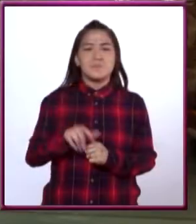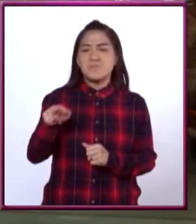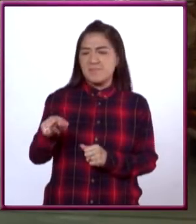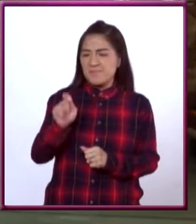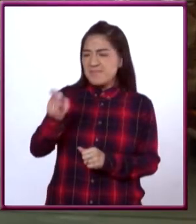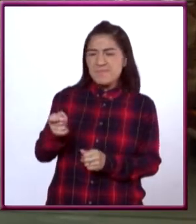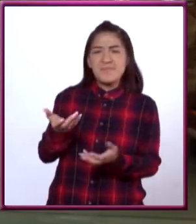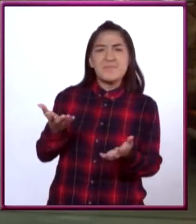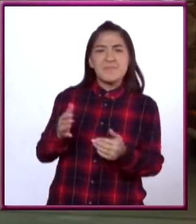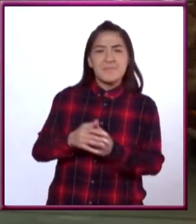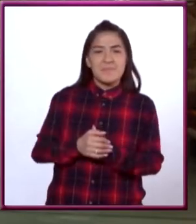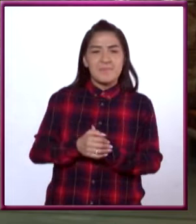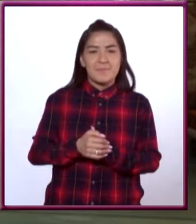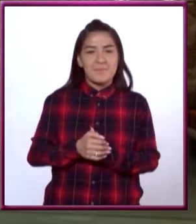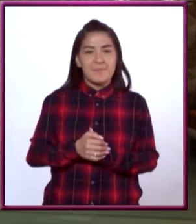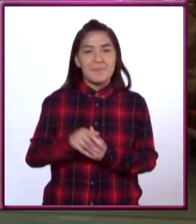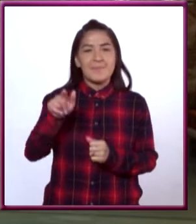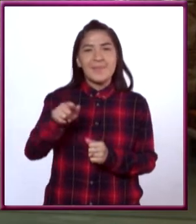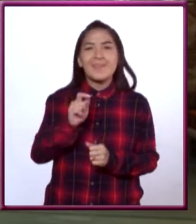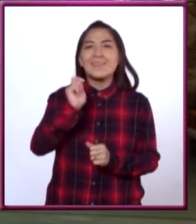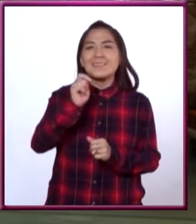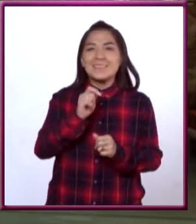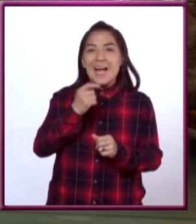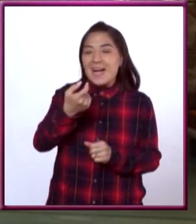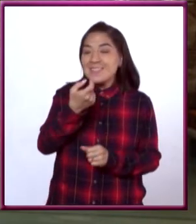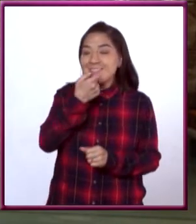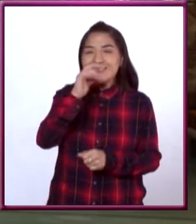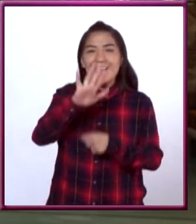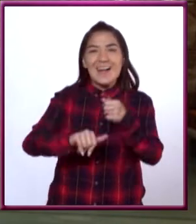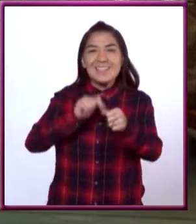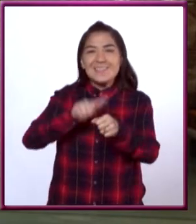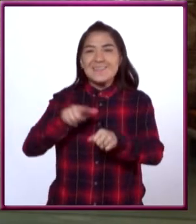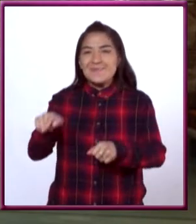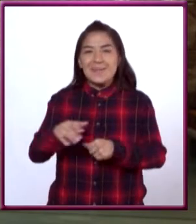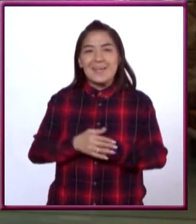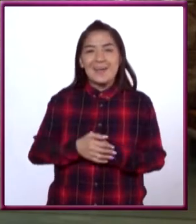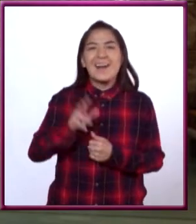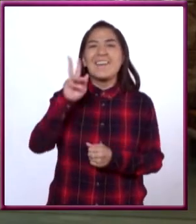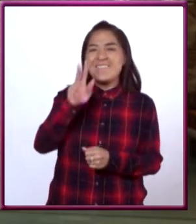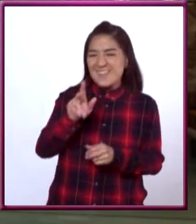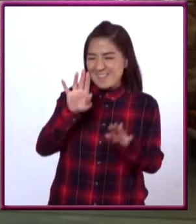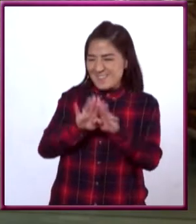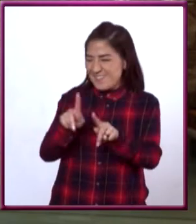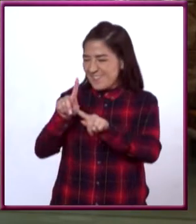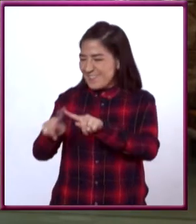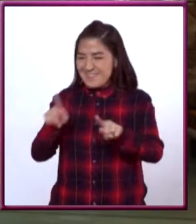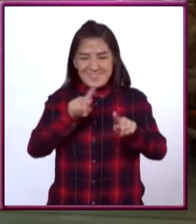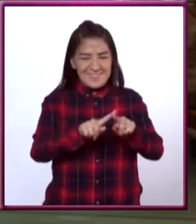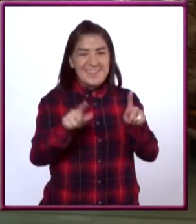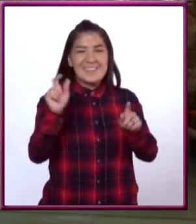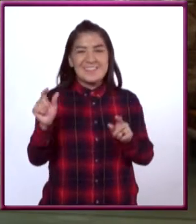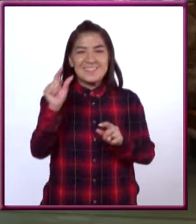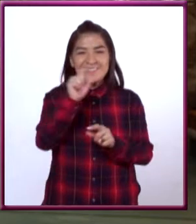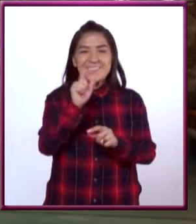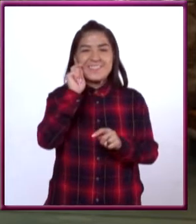¿Qué haces, Saltamontes? ¿De nuevo con las galletas de animalito? Mira, es que estoy viendo las diferencias entre